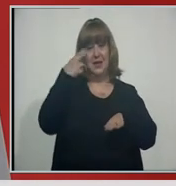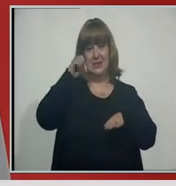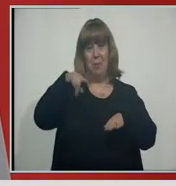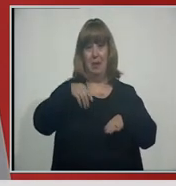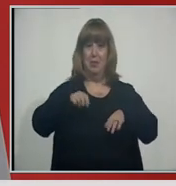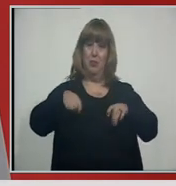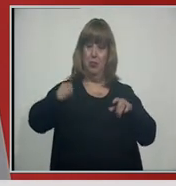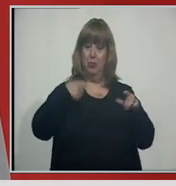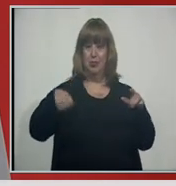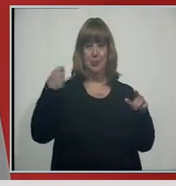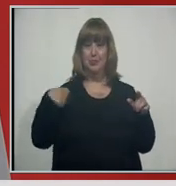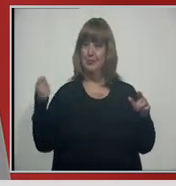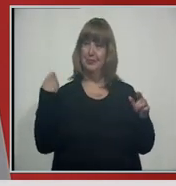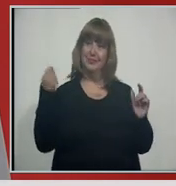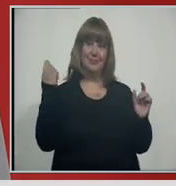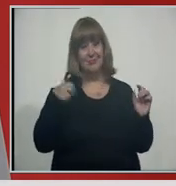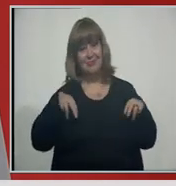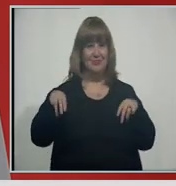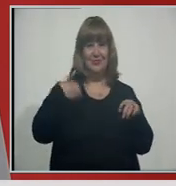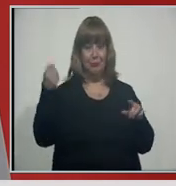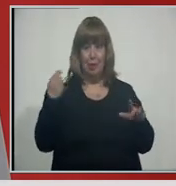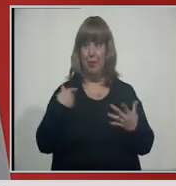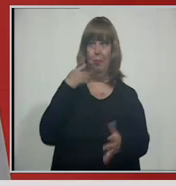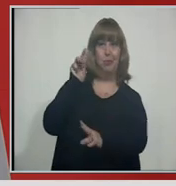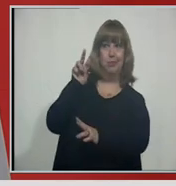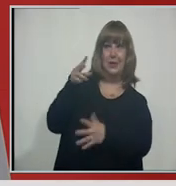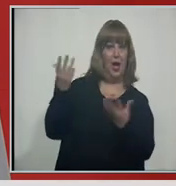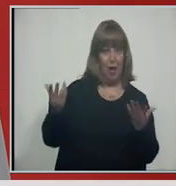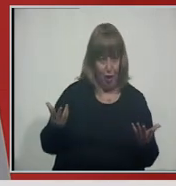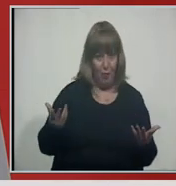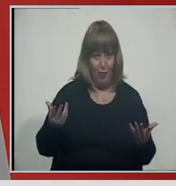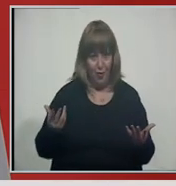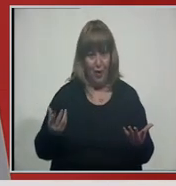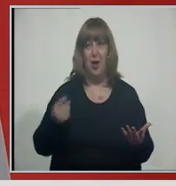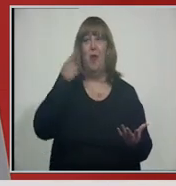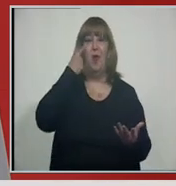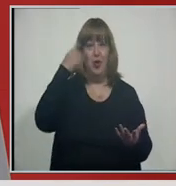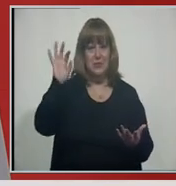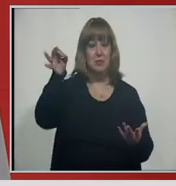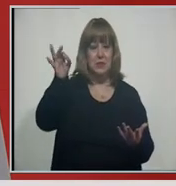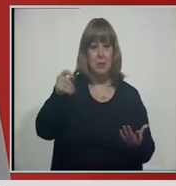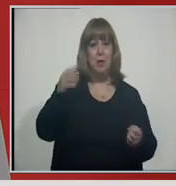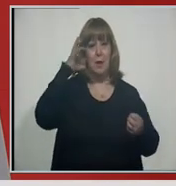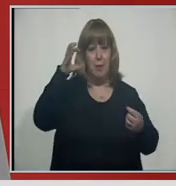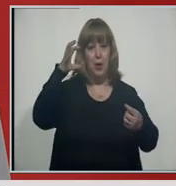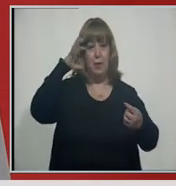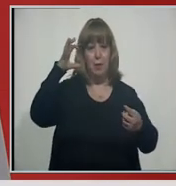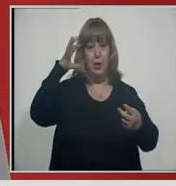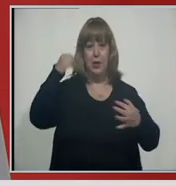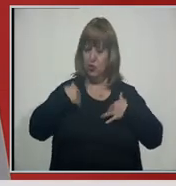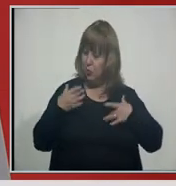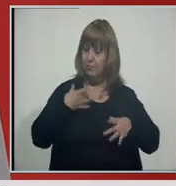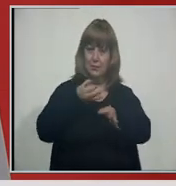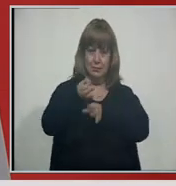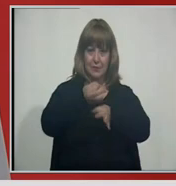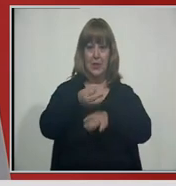chaplin pero solucionadas pero claro entonces desde ese lugar es que vengo yo pepe